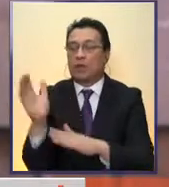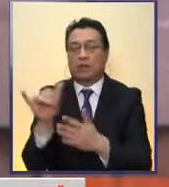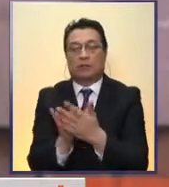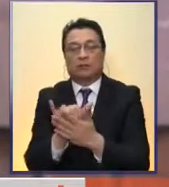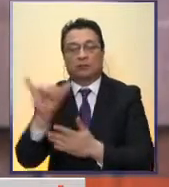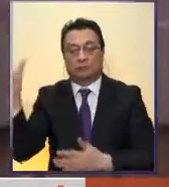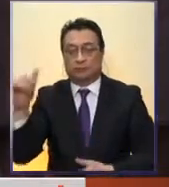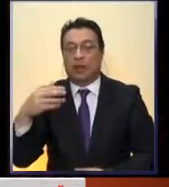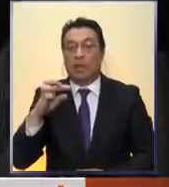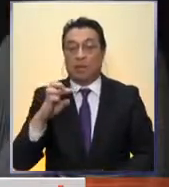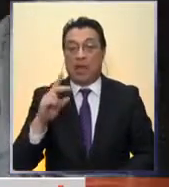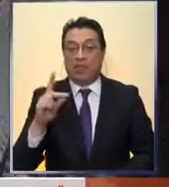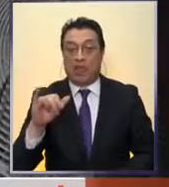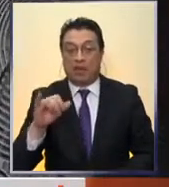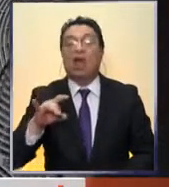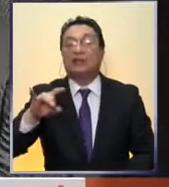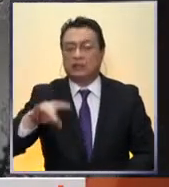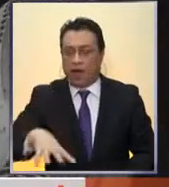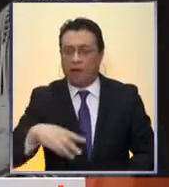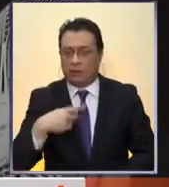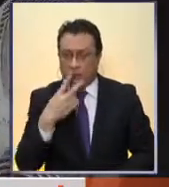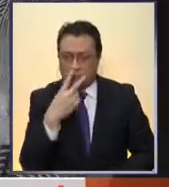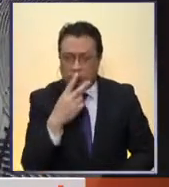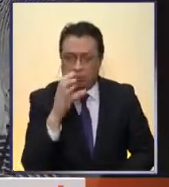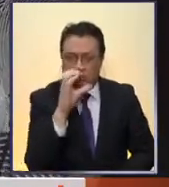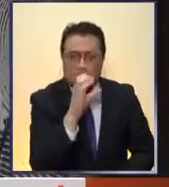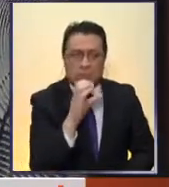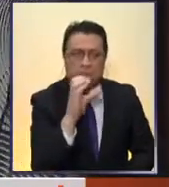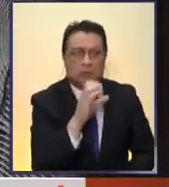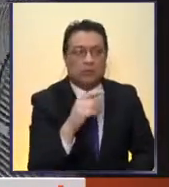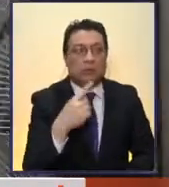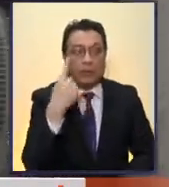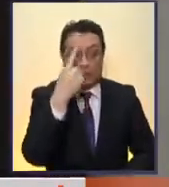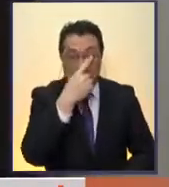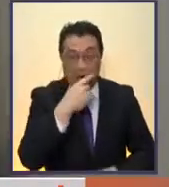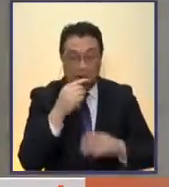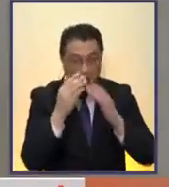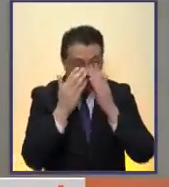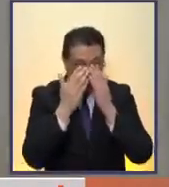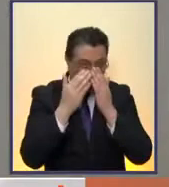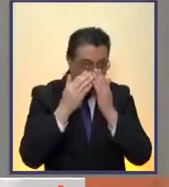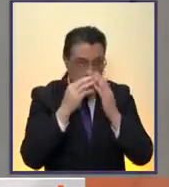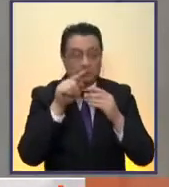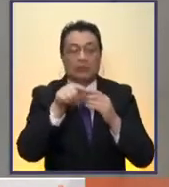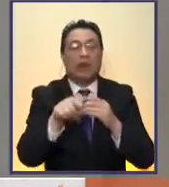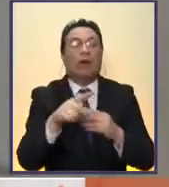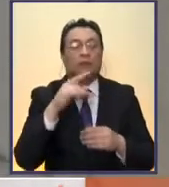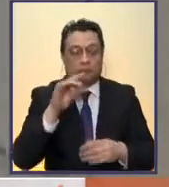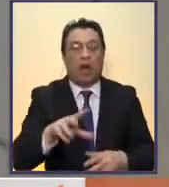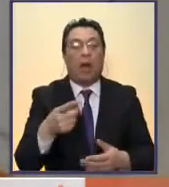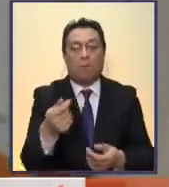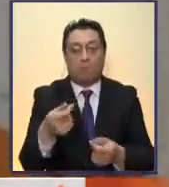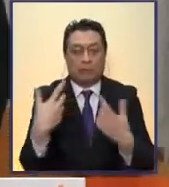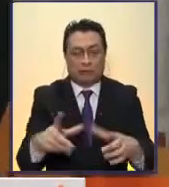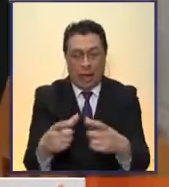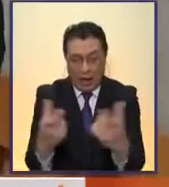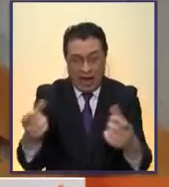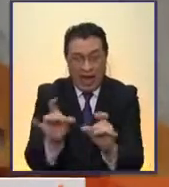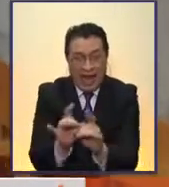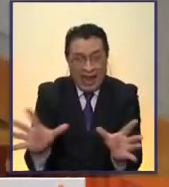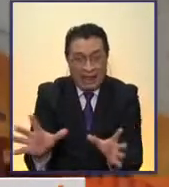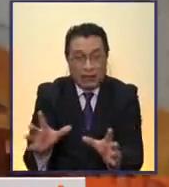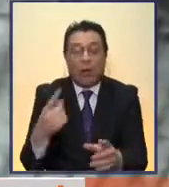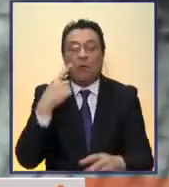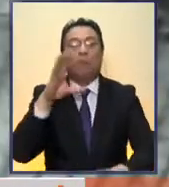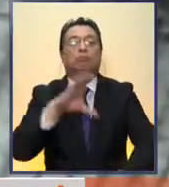de la Brigada de Robo Centro Norte. Manos en su rostro, sin aún poder creer que haya quedado con los pasajes comprados, Carlos Prusin enfrentó